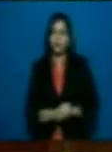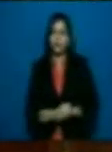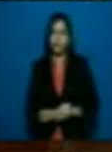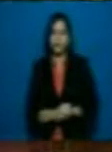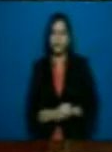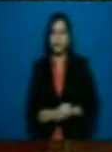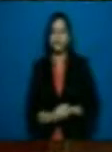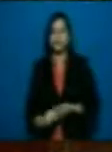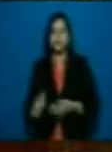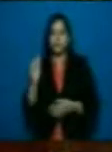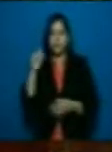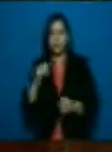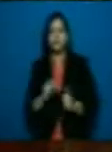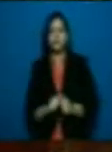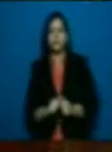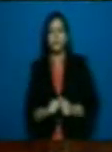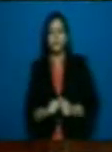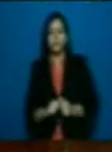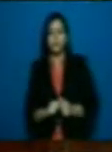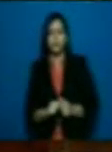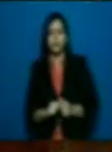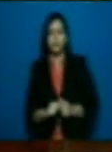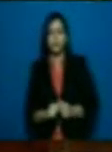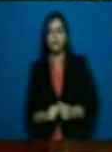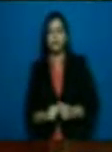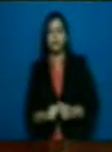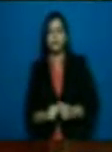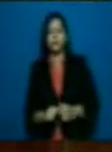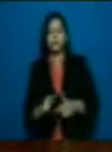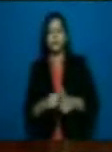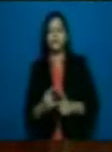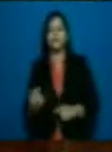desdichadamente en nuestros problemas